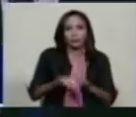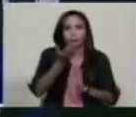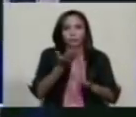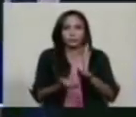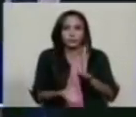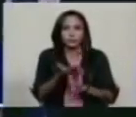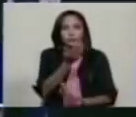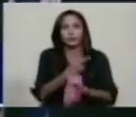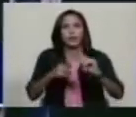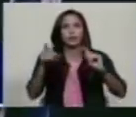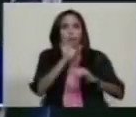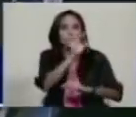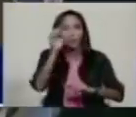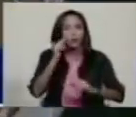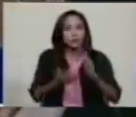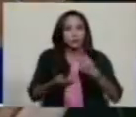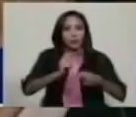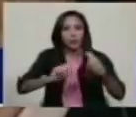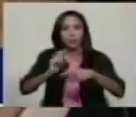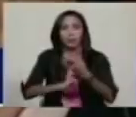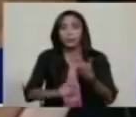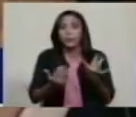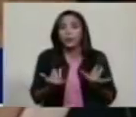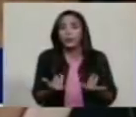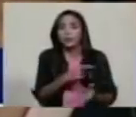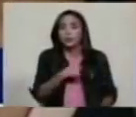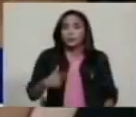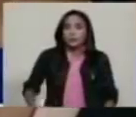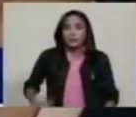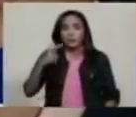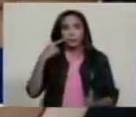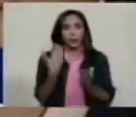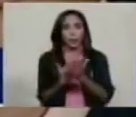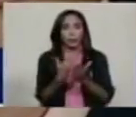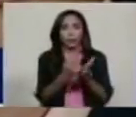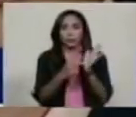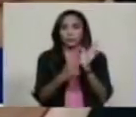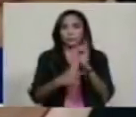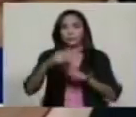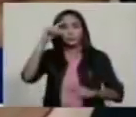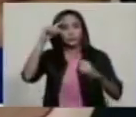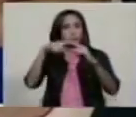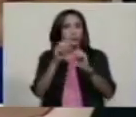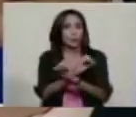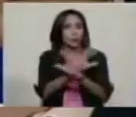exterior en el mundo. Hoy China no solamente presenta ese gran reto que significa los